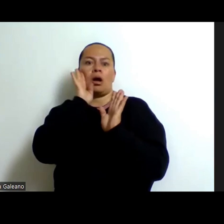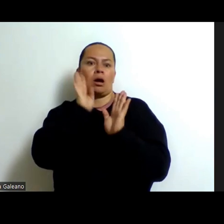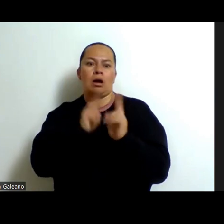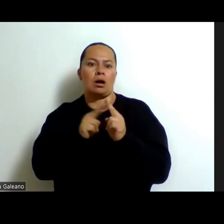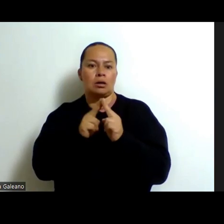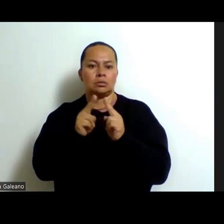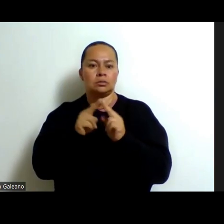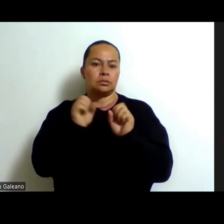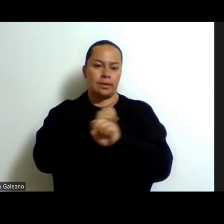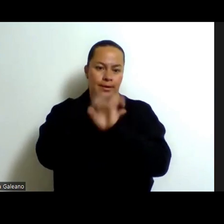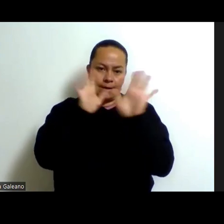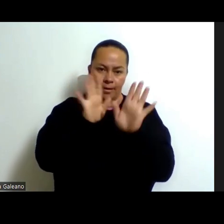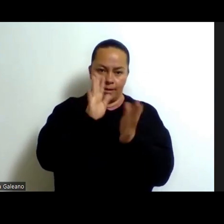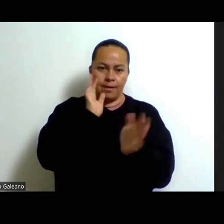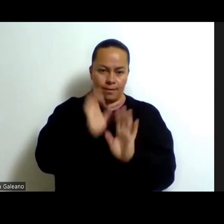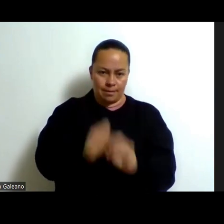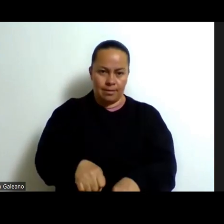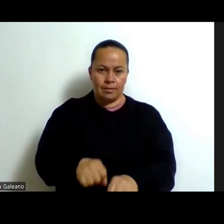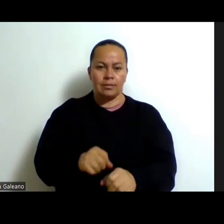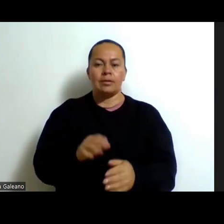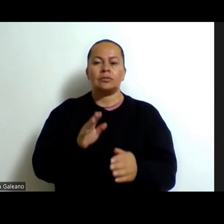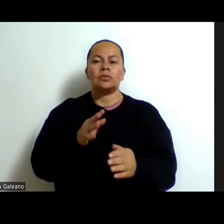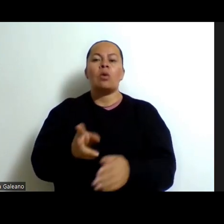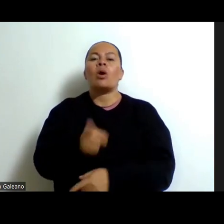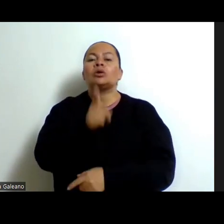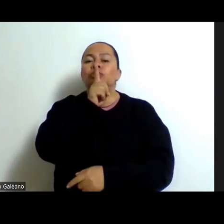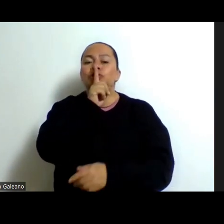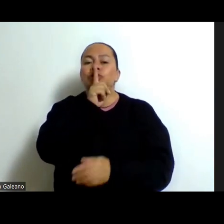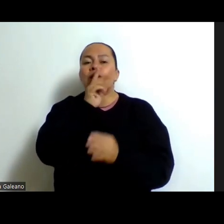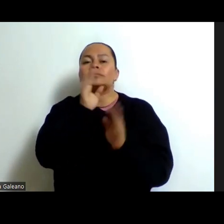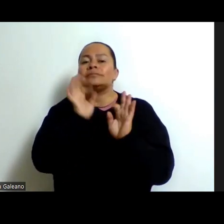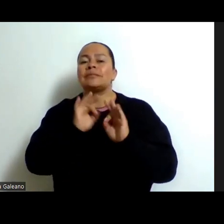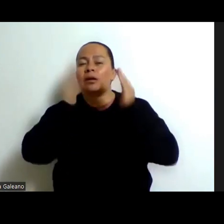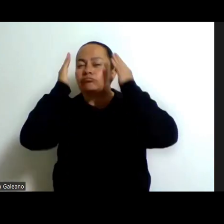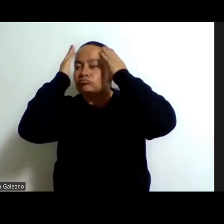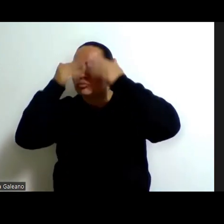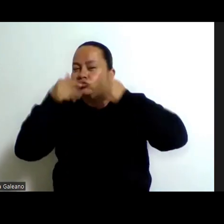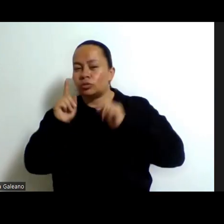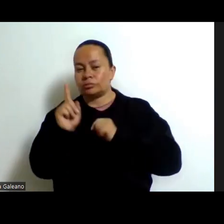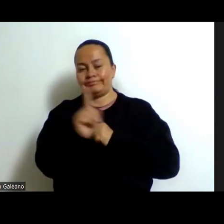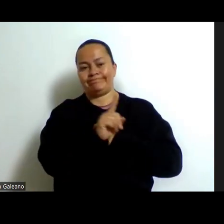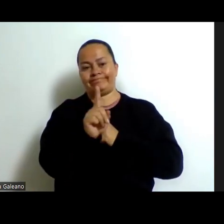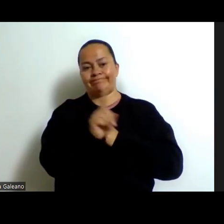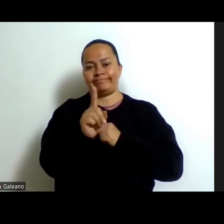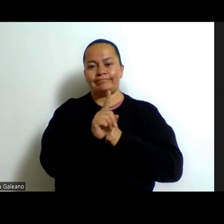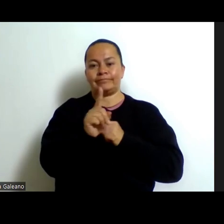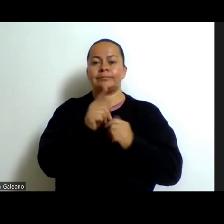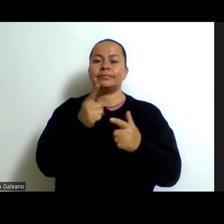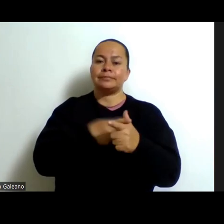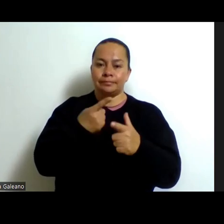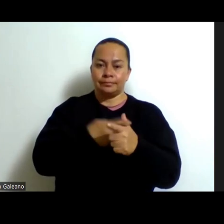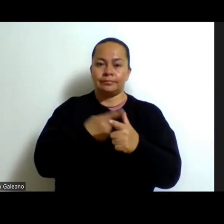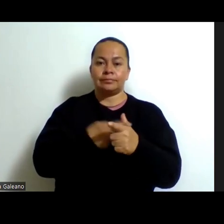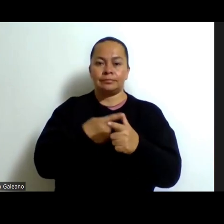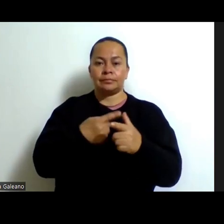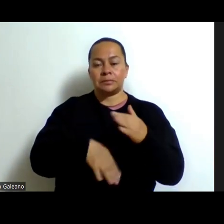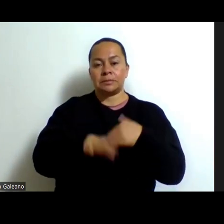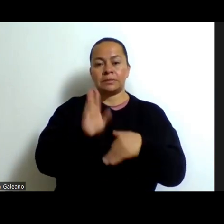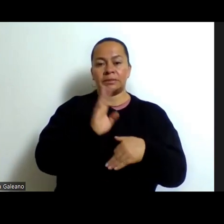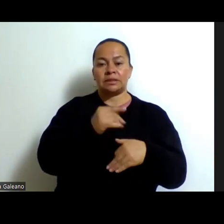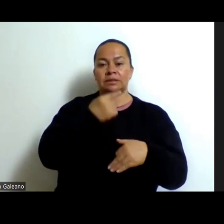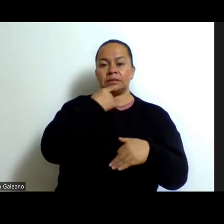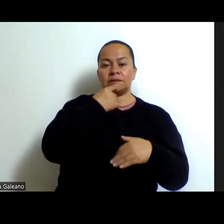no lo podemos negar no lo podemos silenciar Sí entonces esa es esa fue una de las